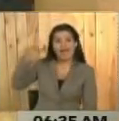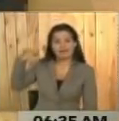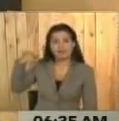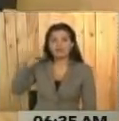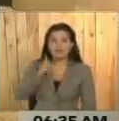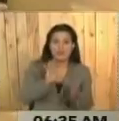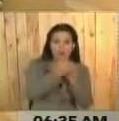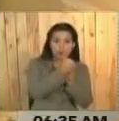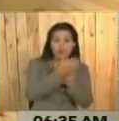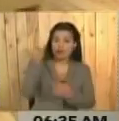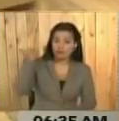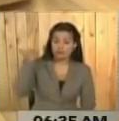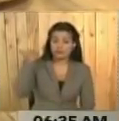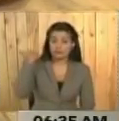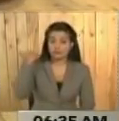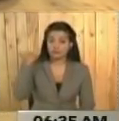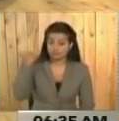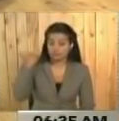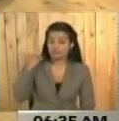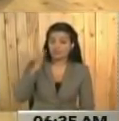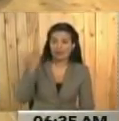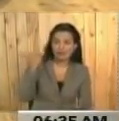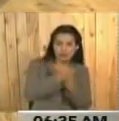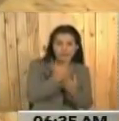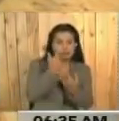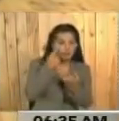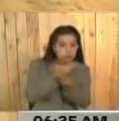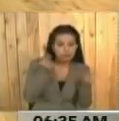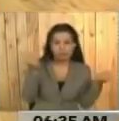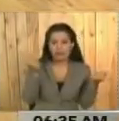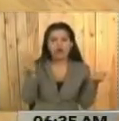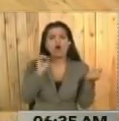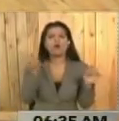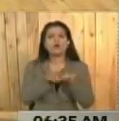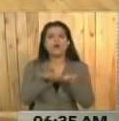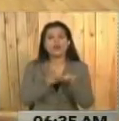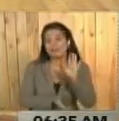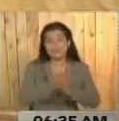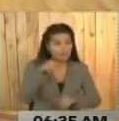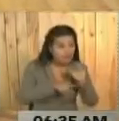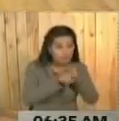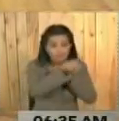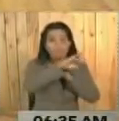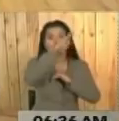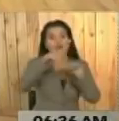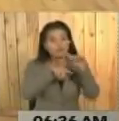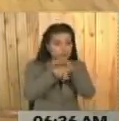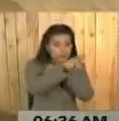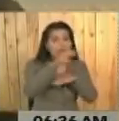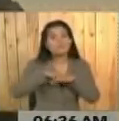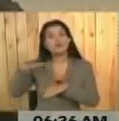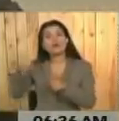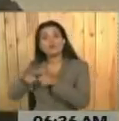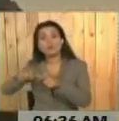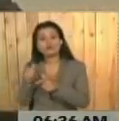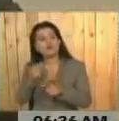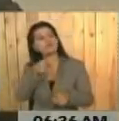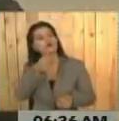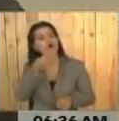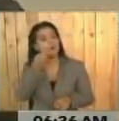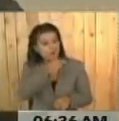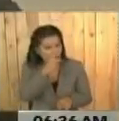que esconderse esconderse y desaparecerse agarrar como dice unos montte porque llegaba la y se llevaba los jóvenes No importa que tuviera